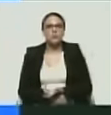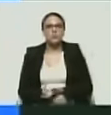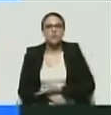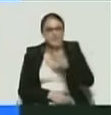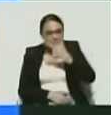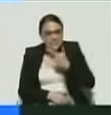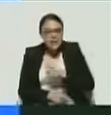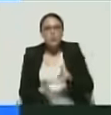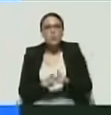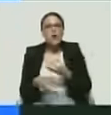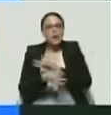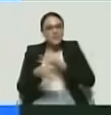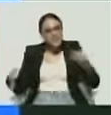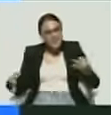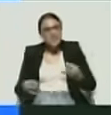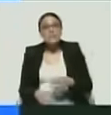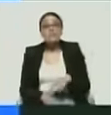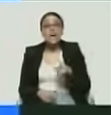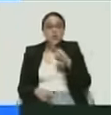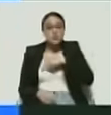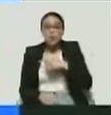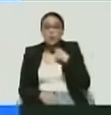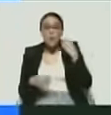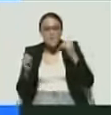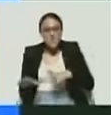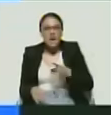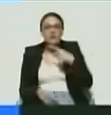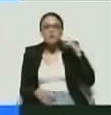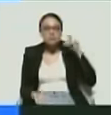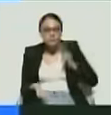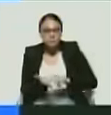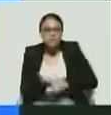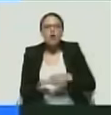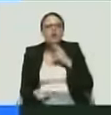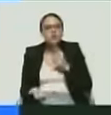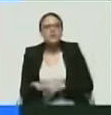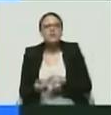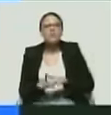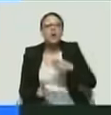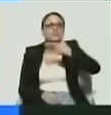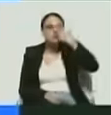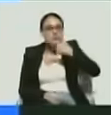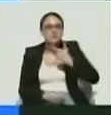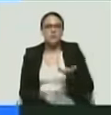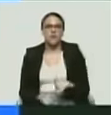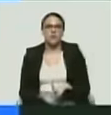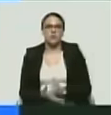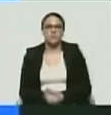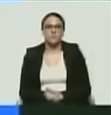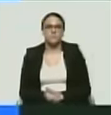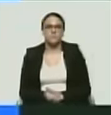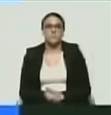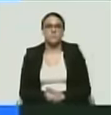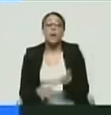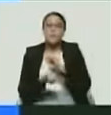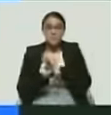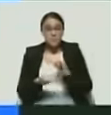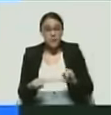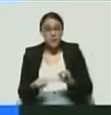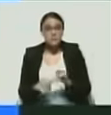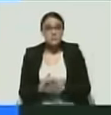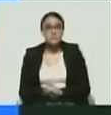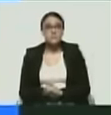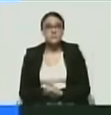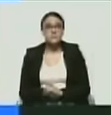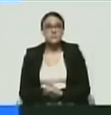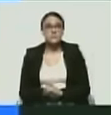reconocer el resultado electoral el domingo 28 de julio en la noche. Para terminar,